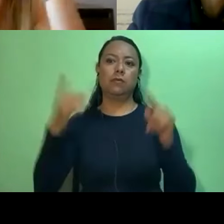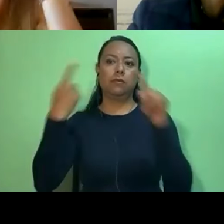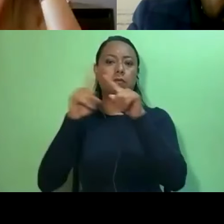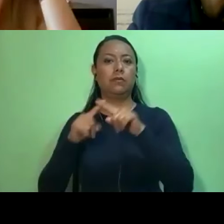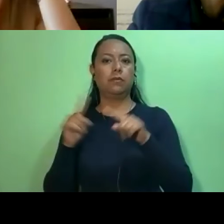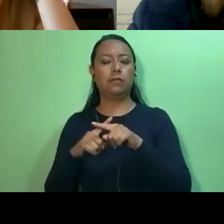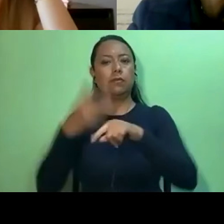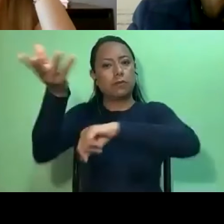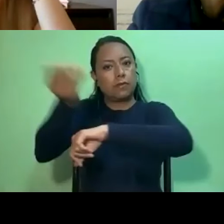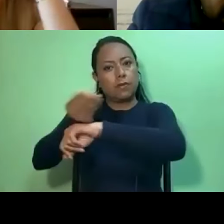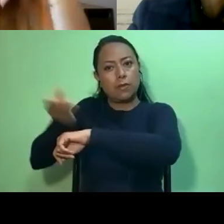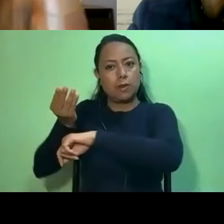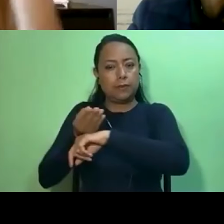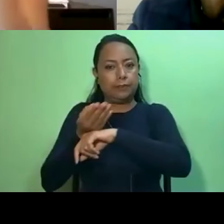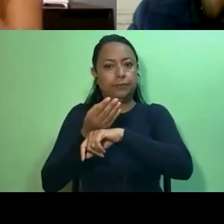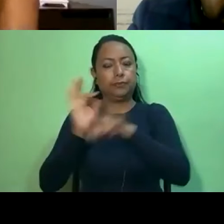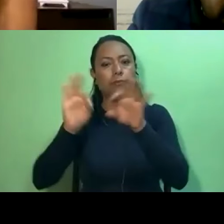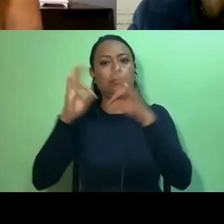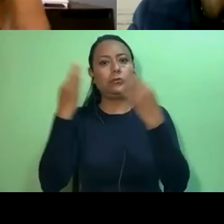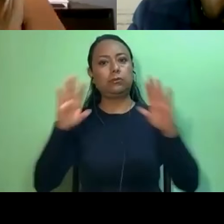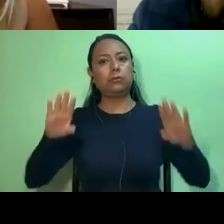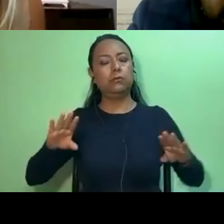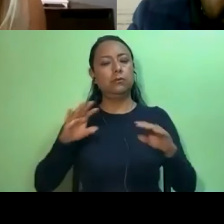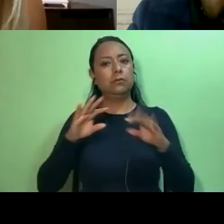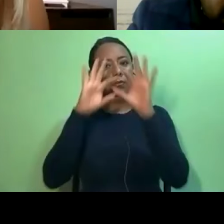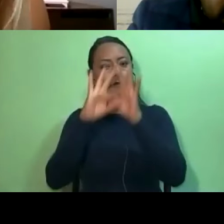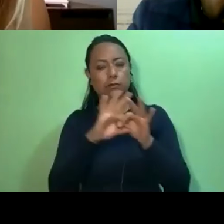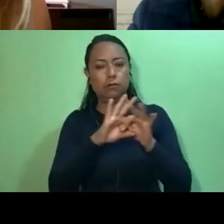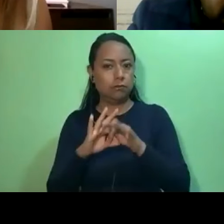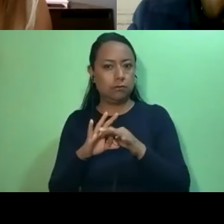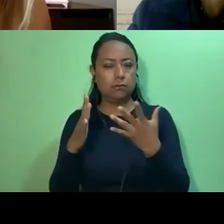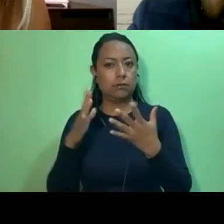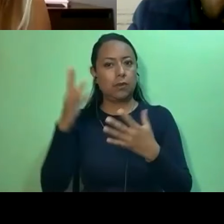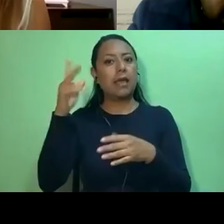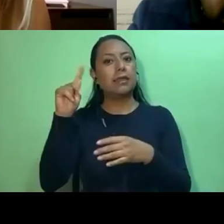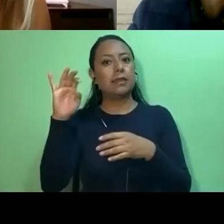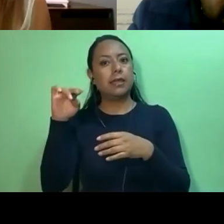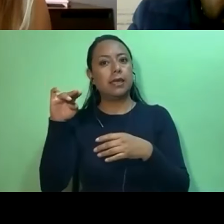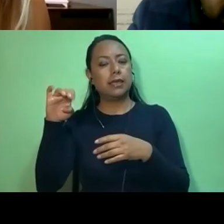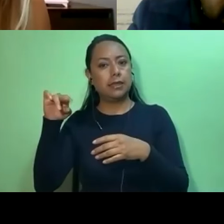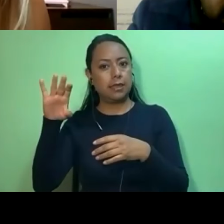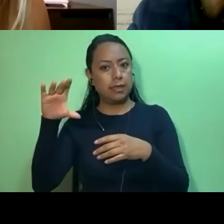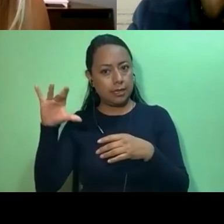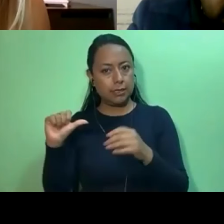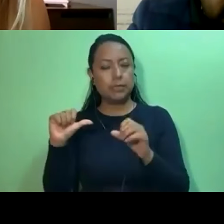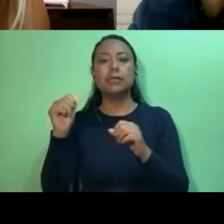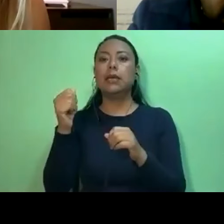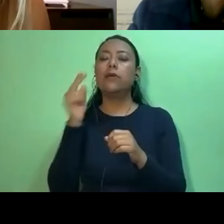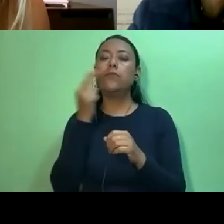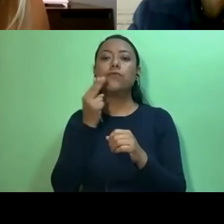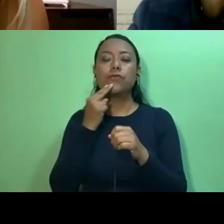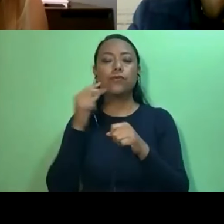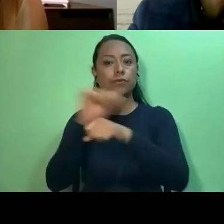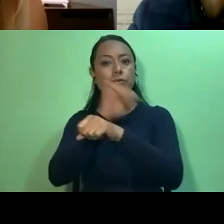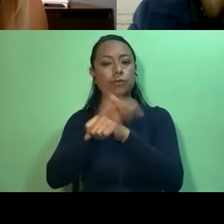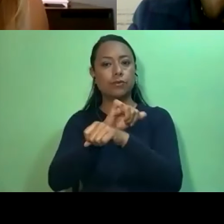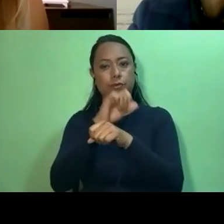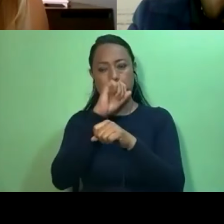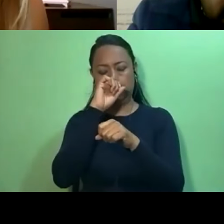carácter estructural al impuesto sobre tenencia o uso de vehículos, que pasó desde luego por homologar en primera